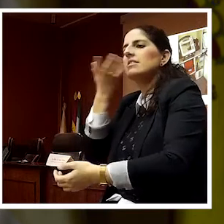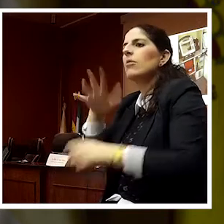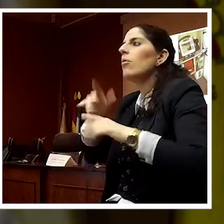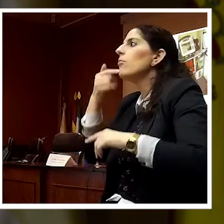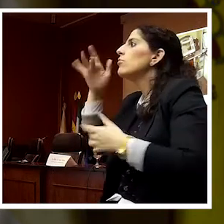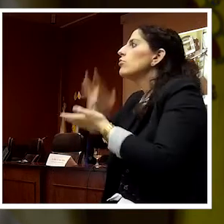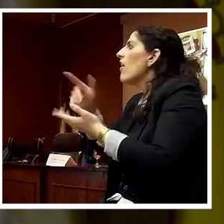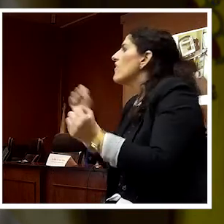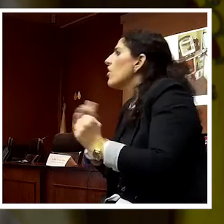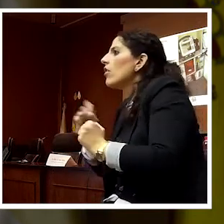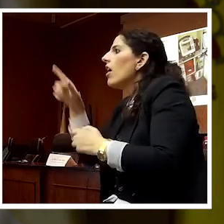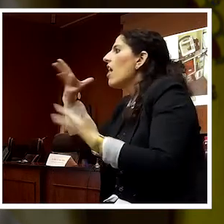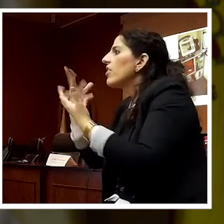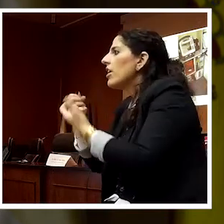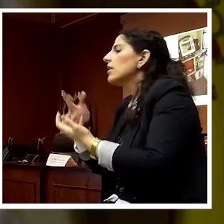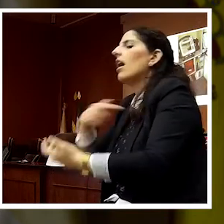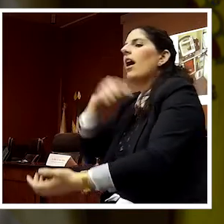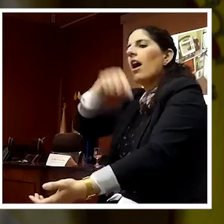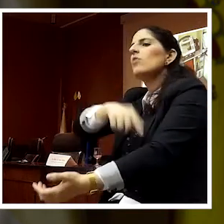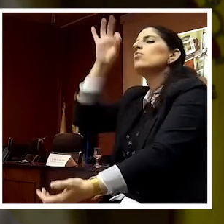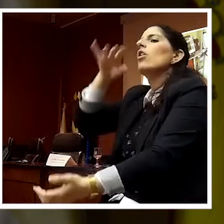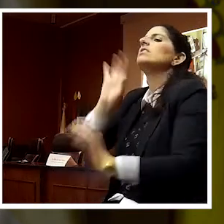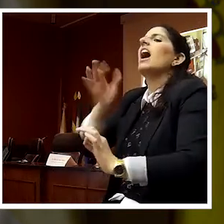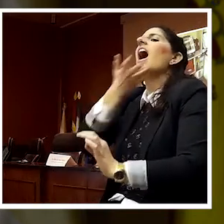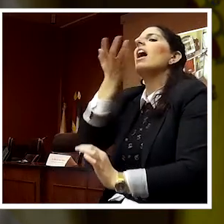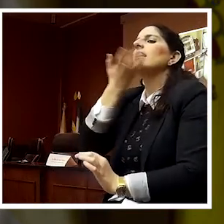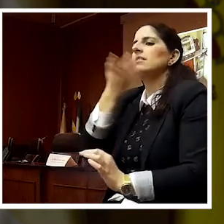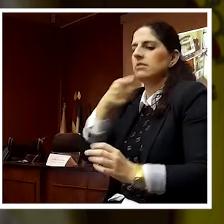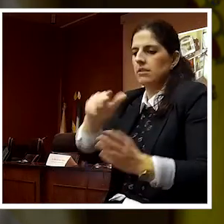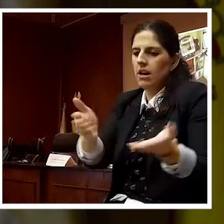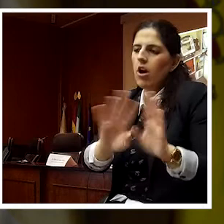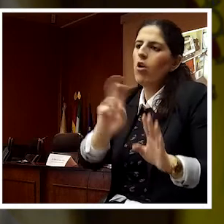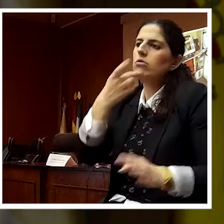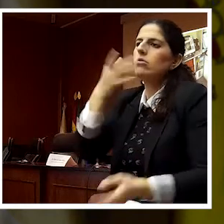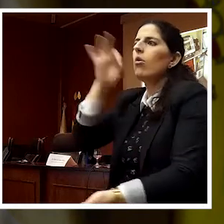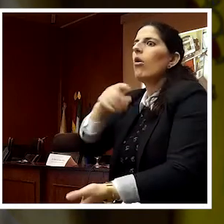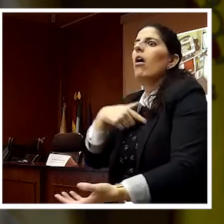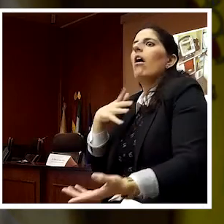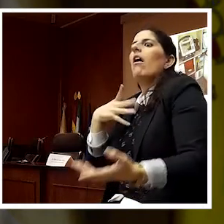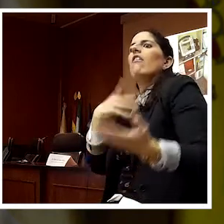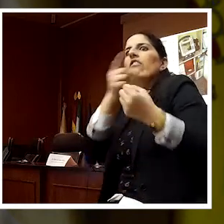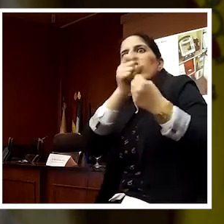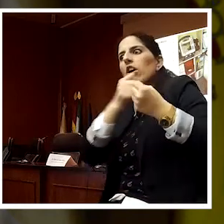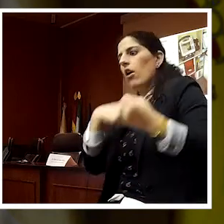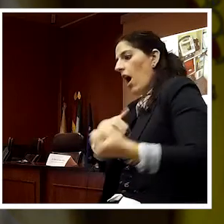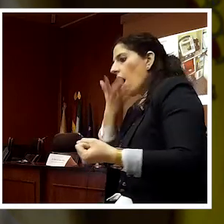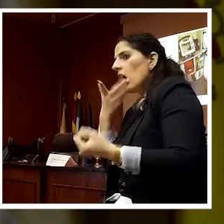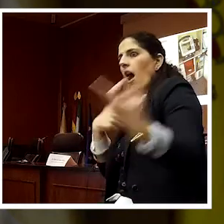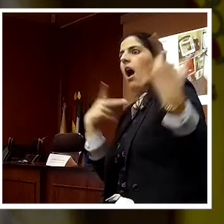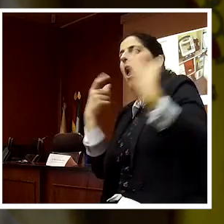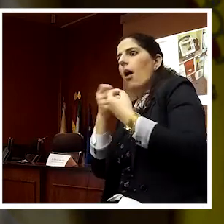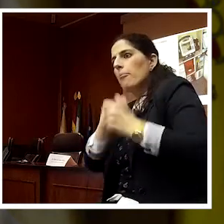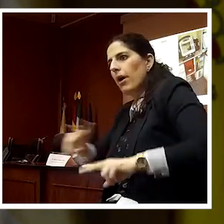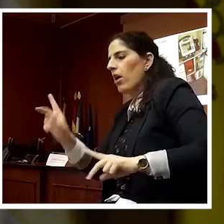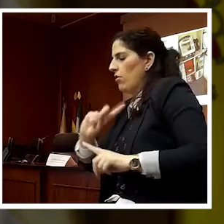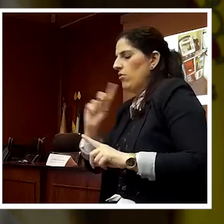como este, si tienes un accidente de tráfico, sobre todo un traumatismo, ¿no? Fundamentalmente, o estás en la calle, muchas veces vamos a pacientes que